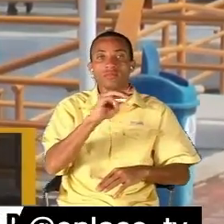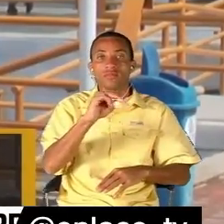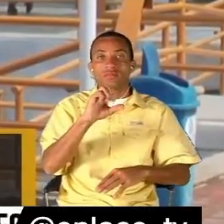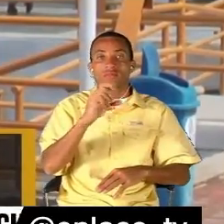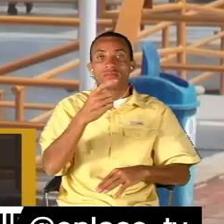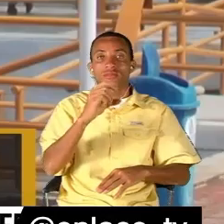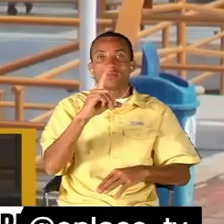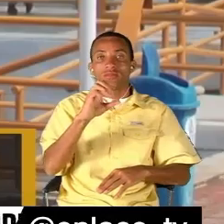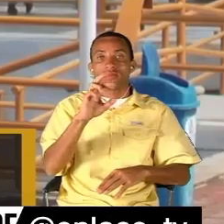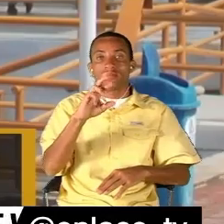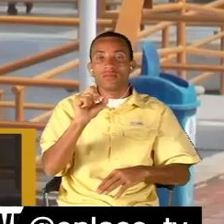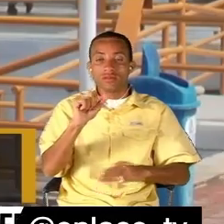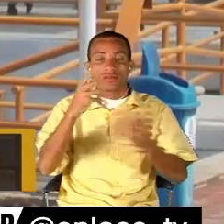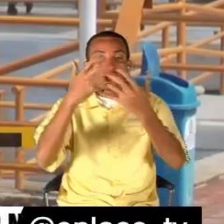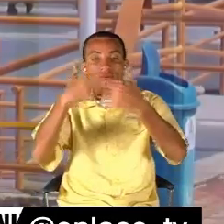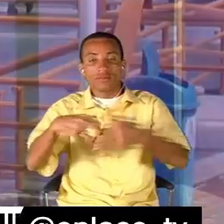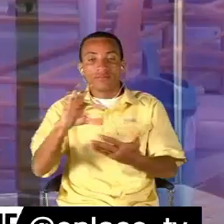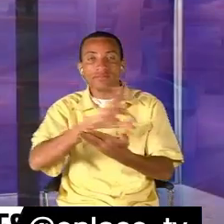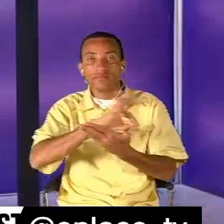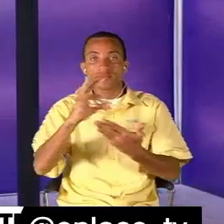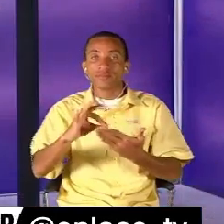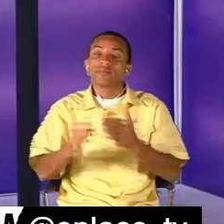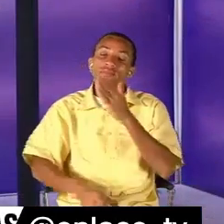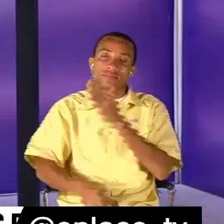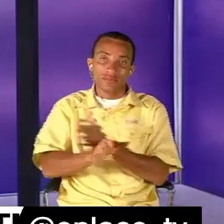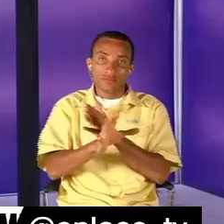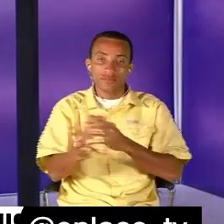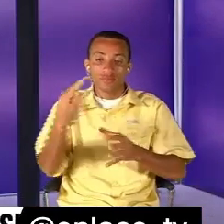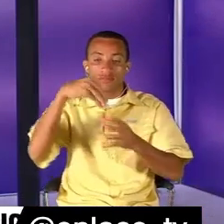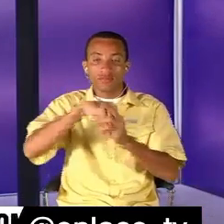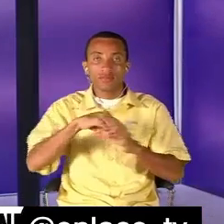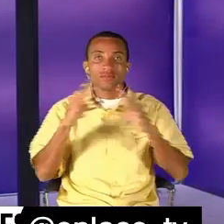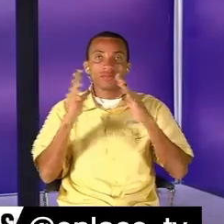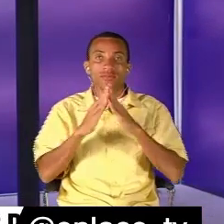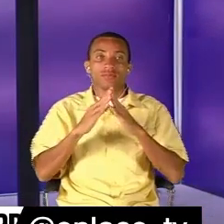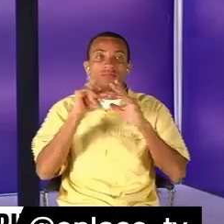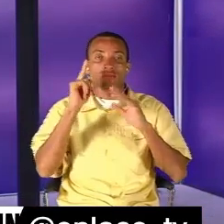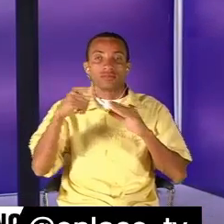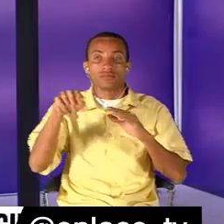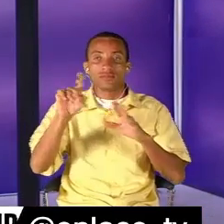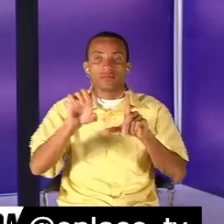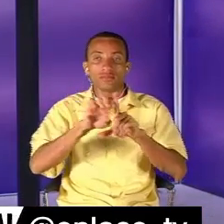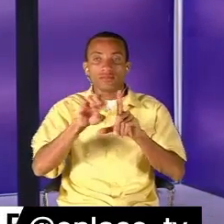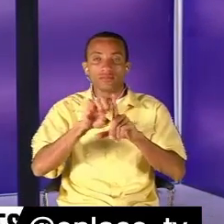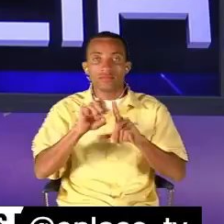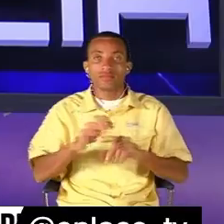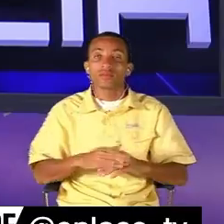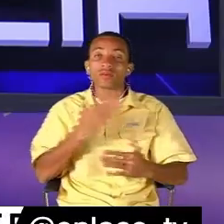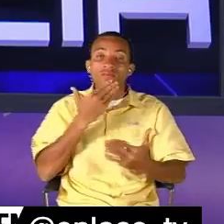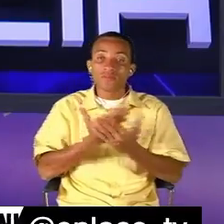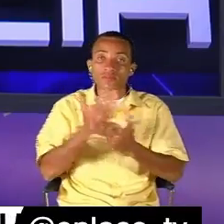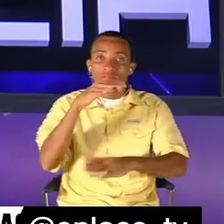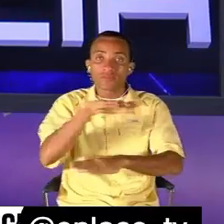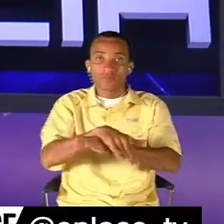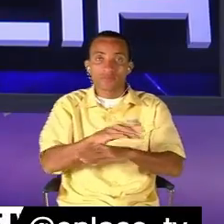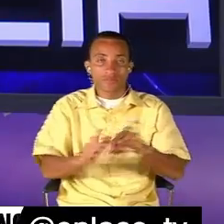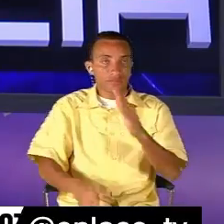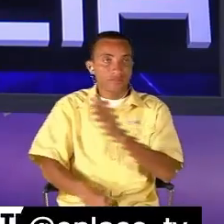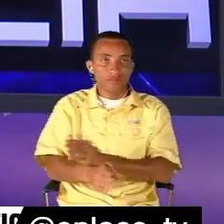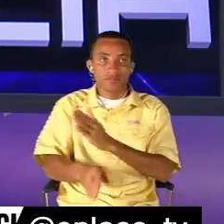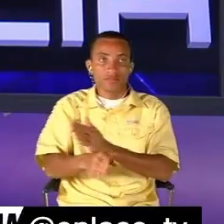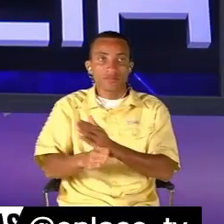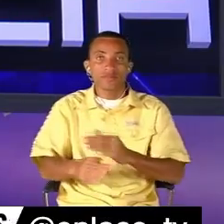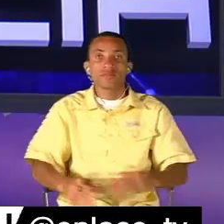en el río Magdalena. Continúen ustedes con más noticias en estudio. Muy buenas tardes. Gracias, Pedro. Muy buenas tardes para usted y siga disfrutando de la